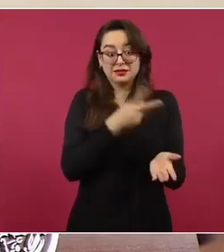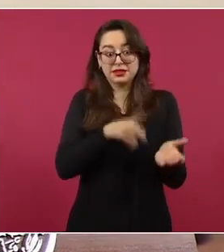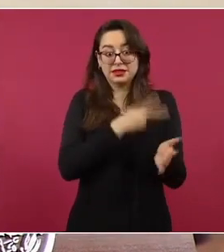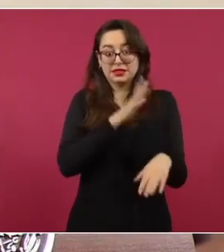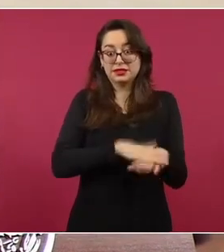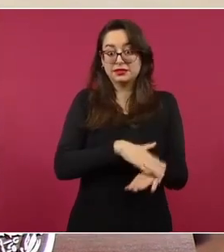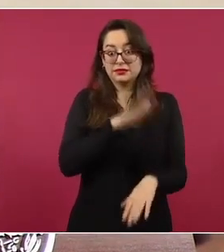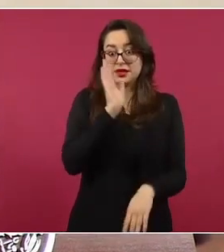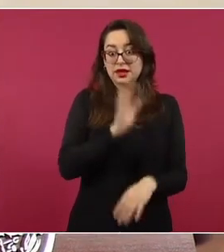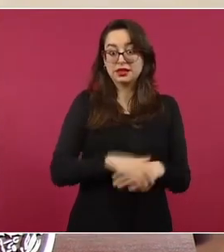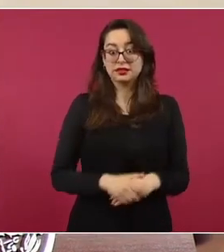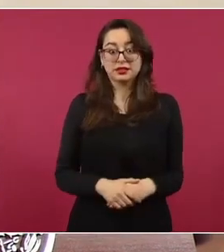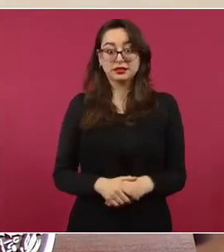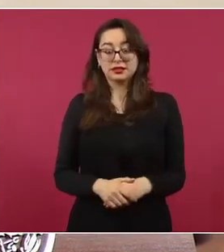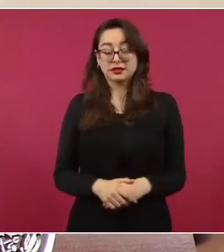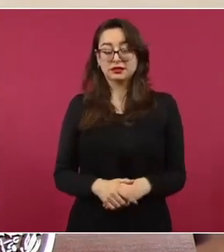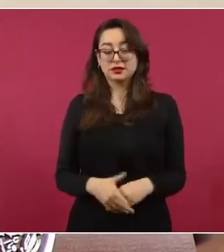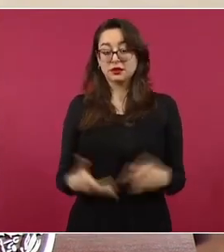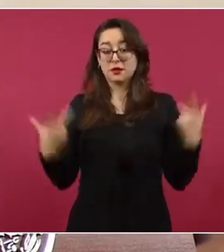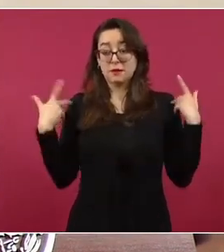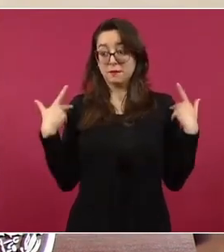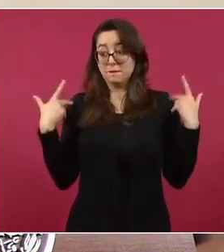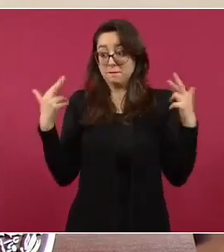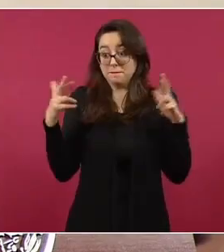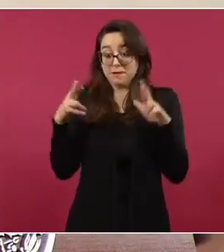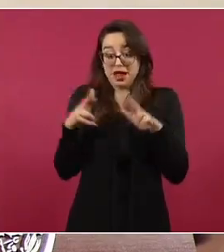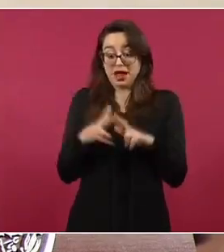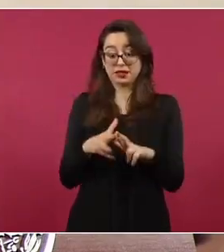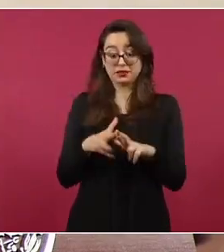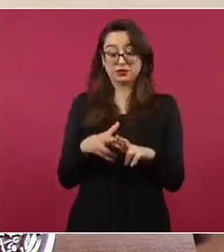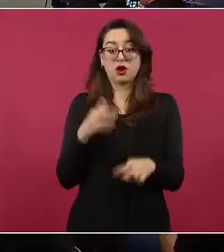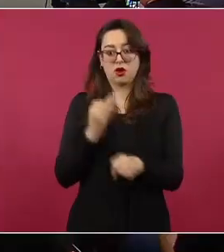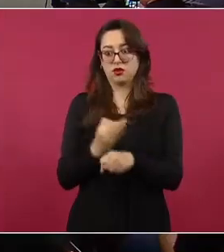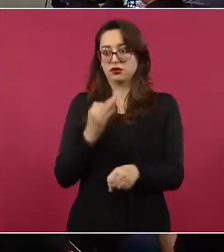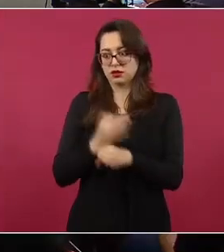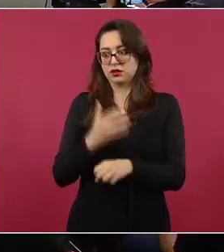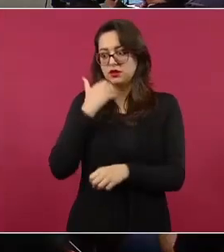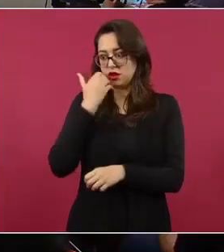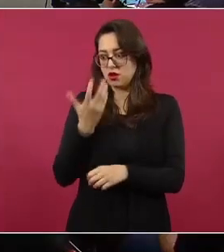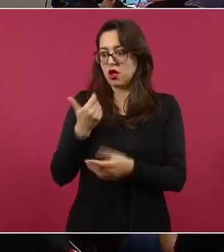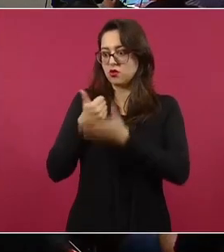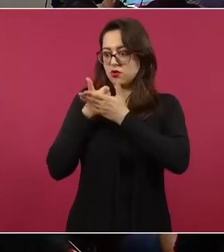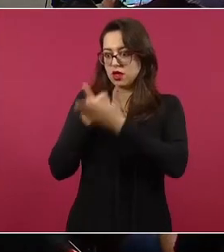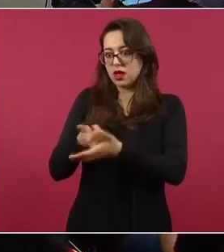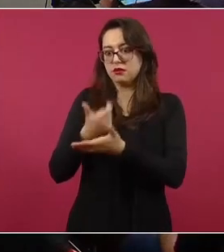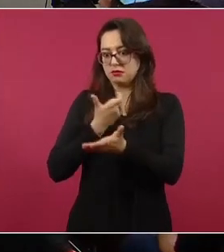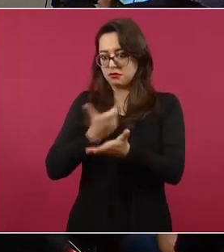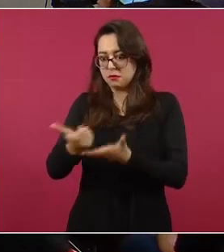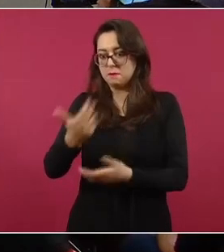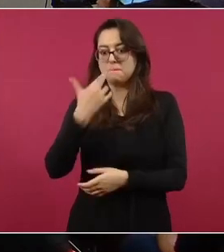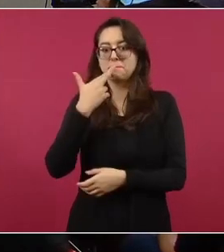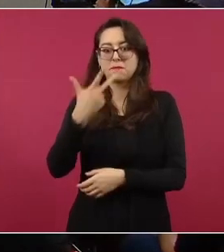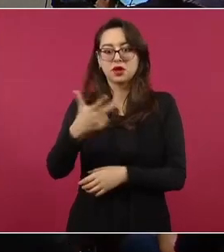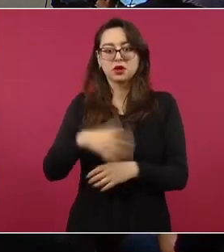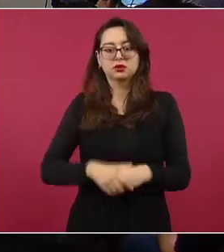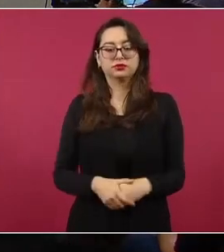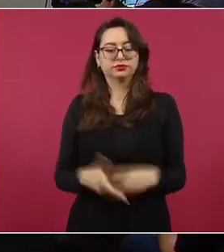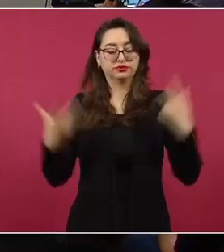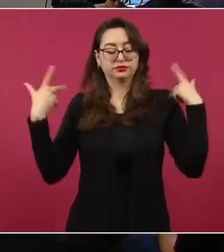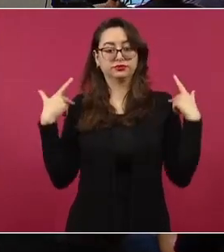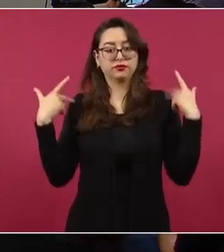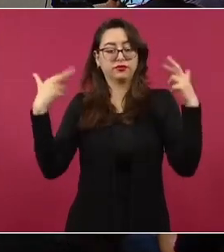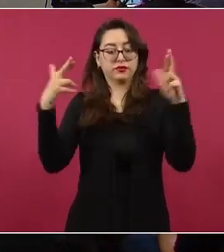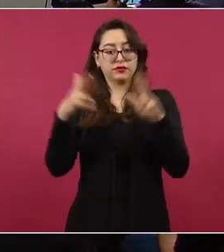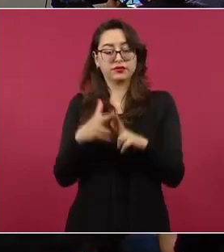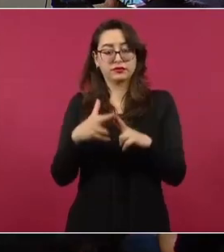un maestro, que eso es lo que estoy ahora resolviendo, hay maestros, un